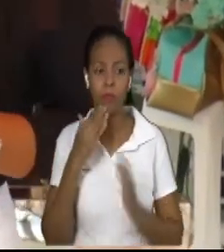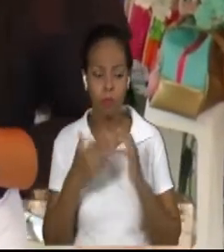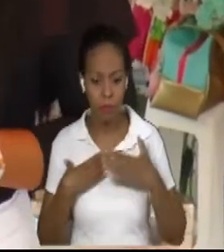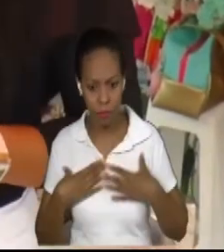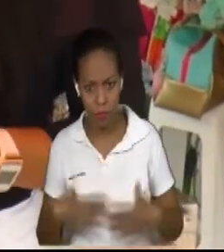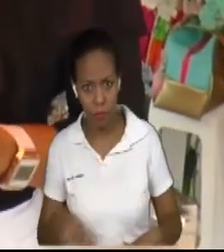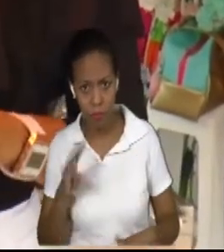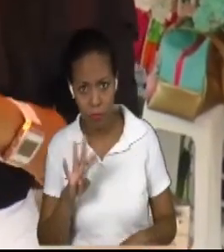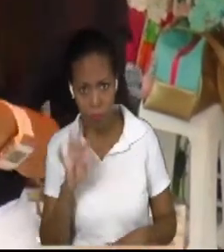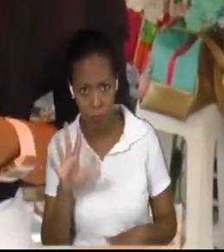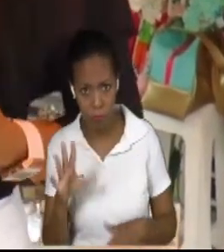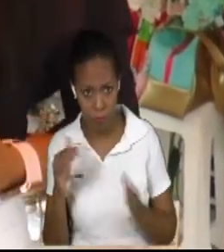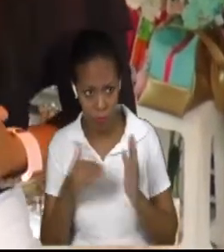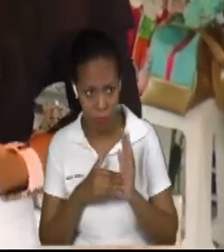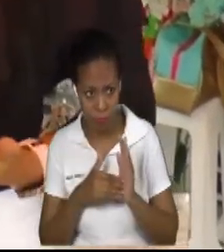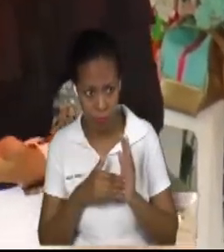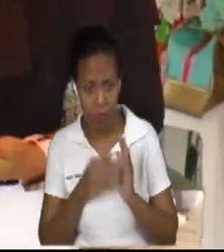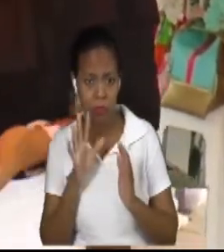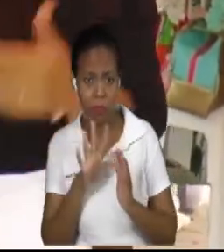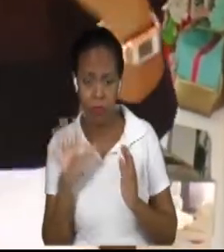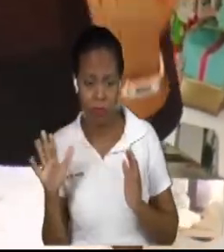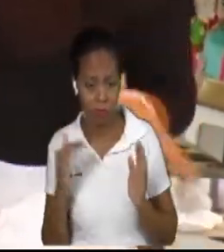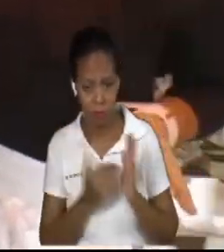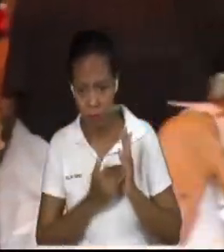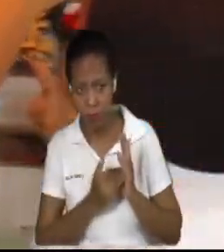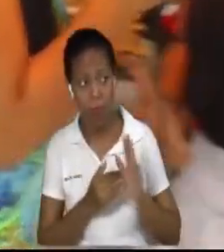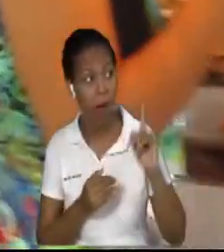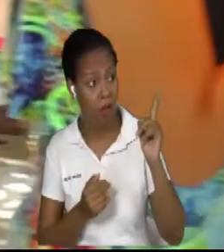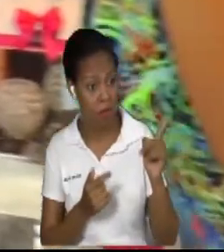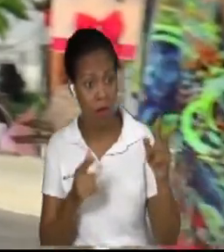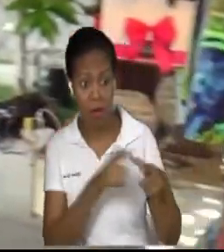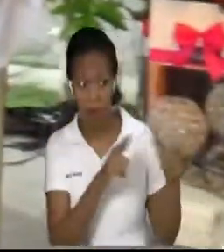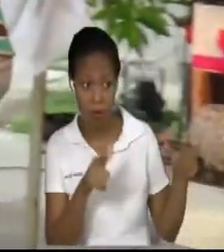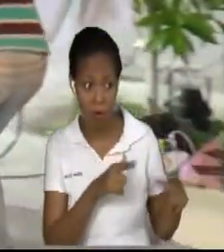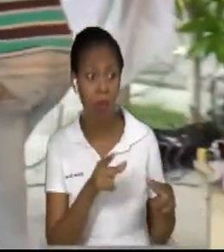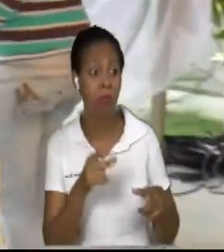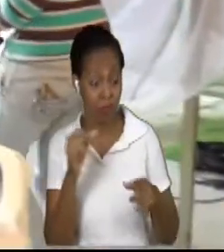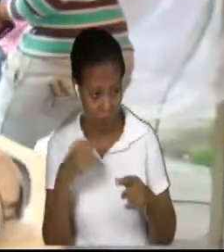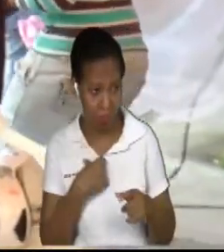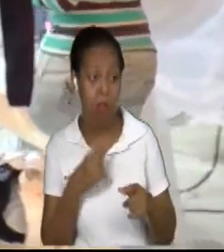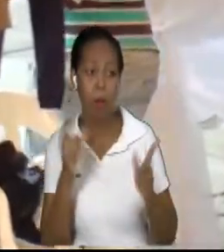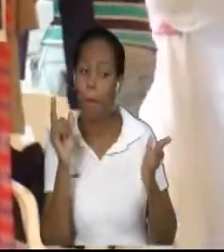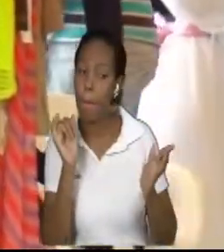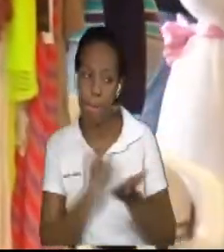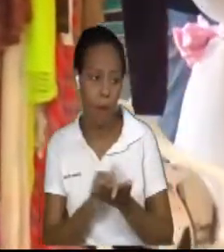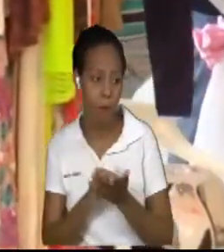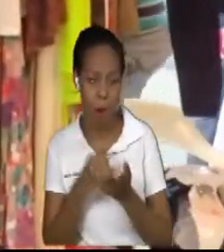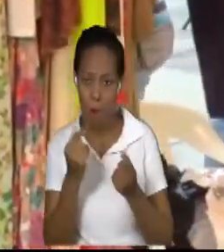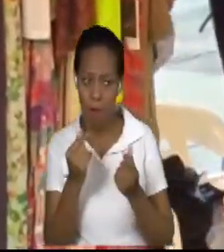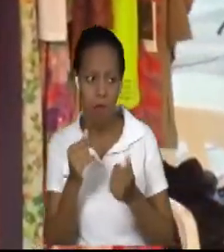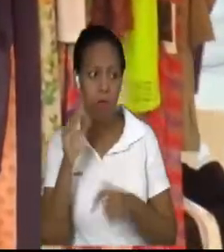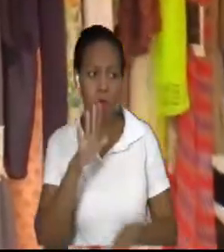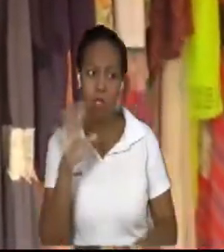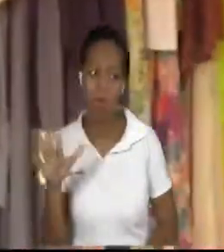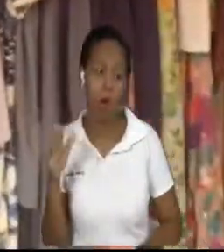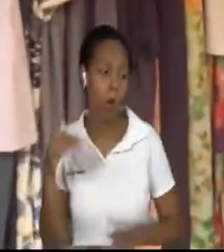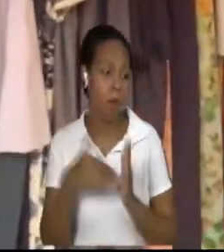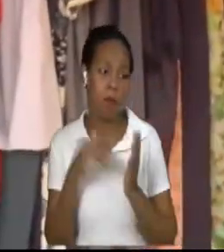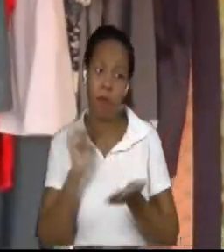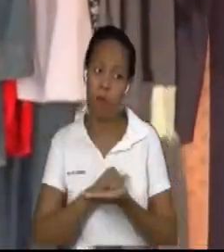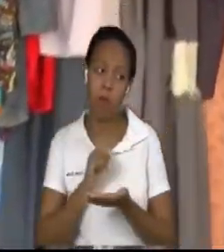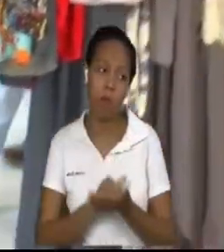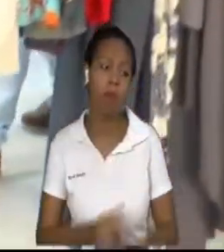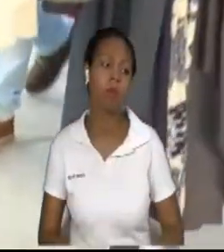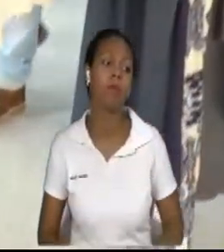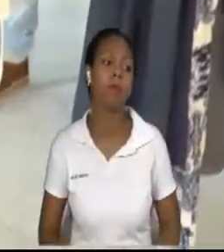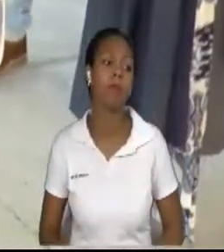45 mil pesos, en 55 mil pesos, allá en nuestra tienda también lo van a obtener en ese mismo precio. Bueno, entonces